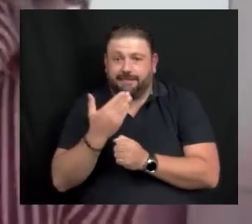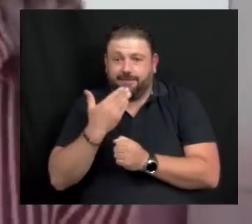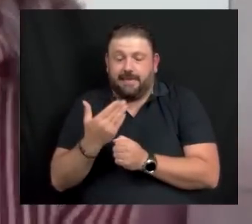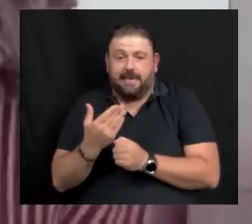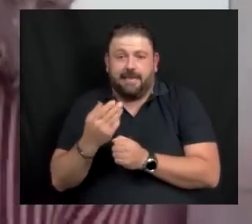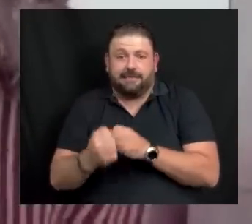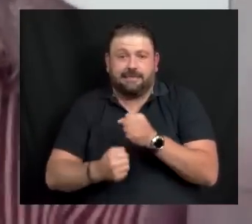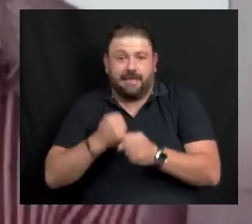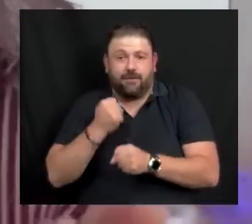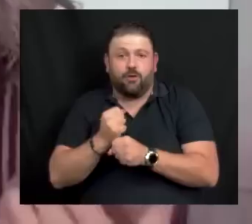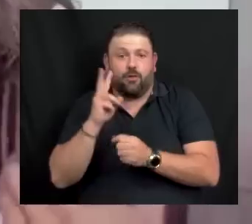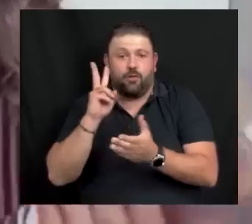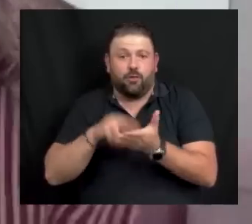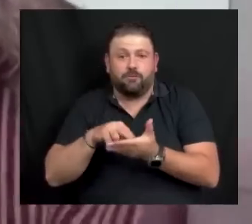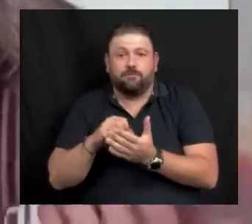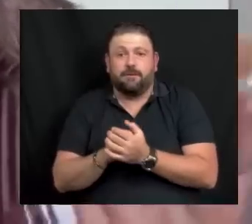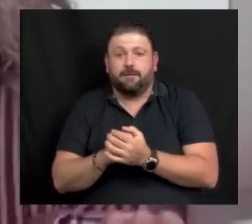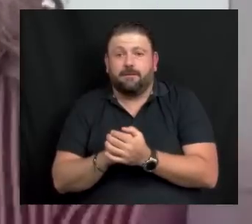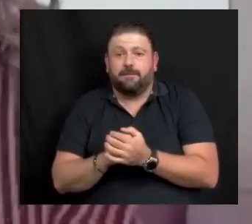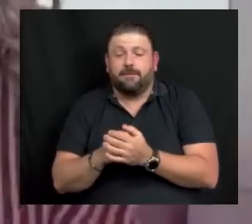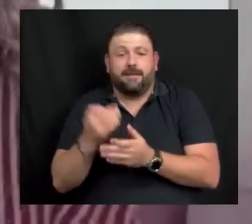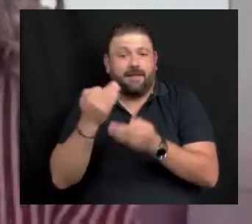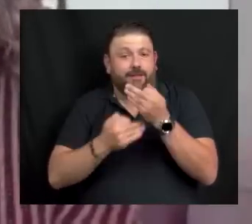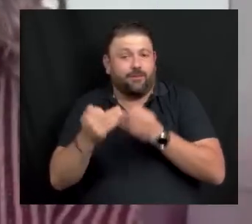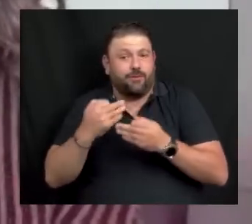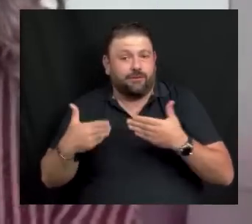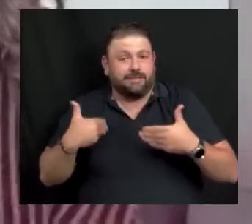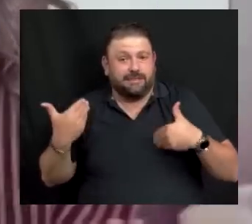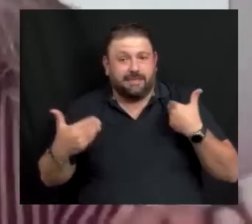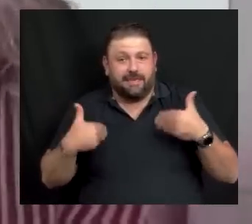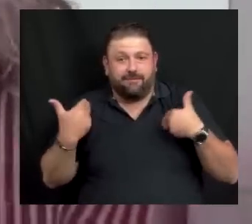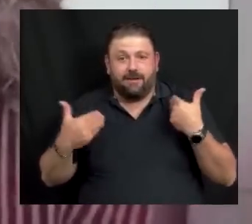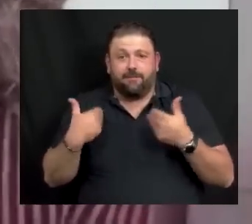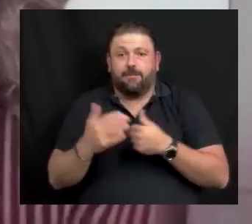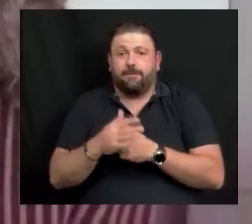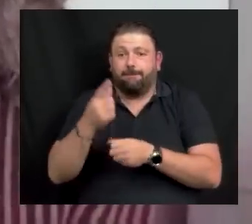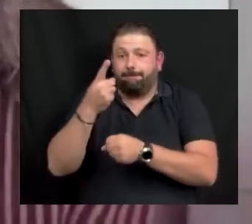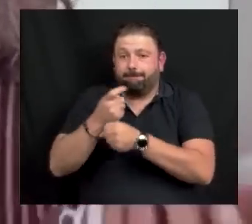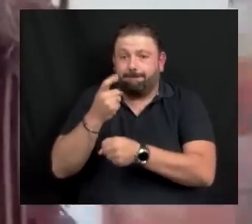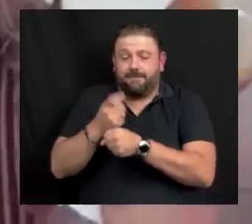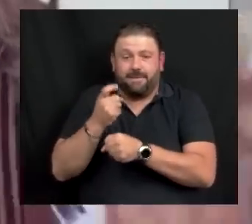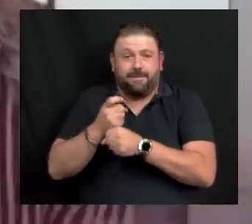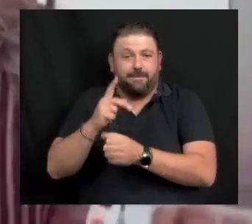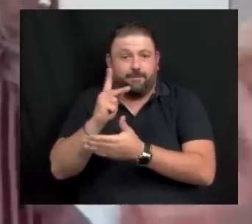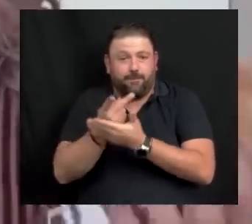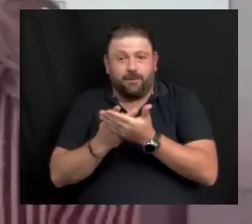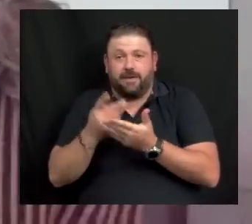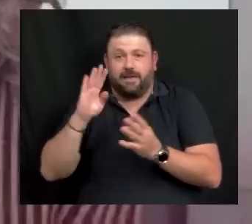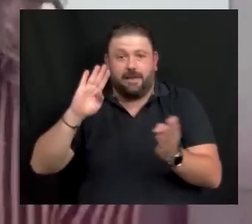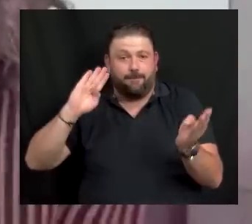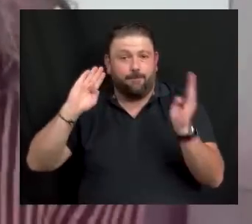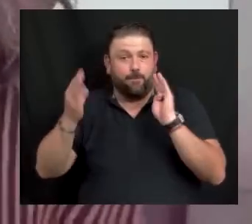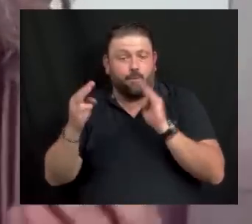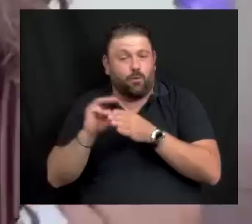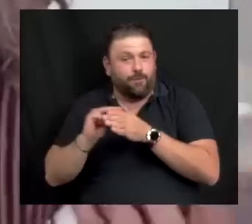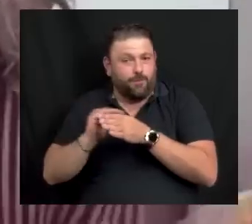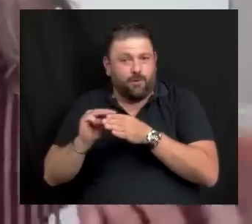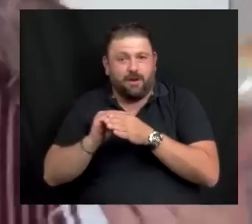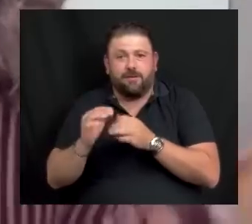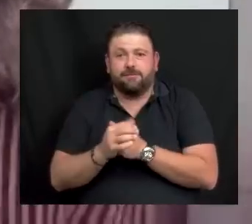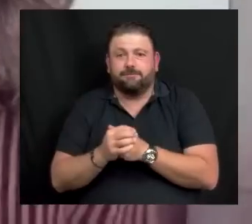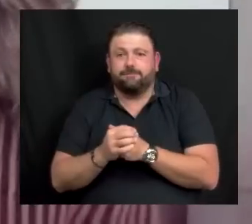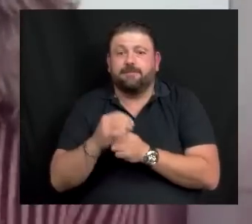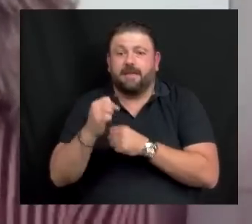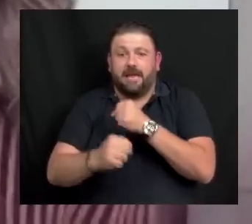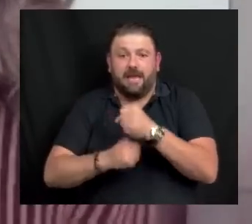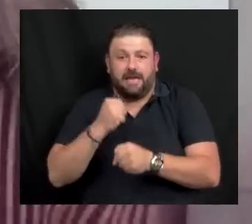2022. Este año, este día estamos celebrando nuestro primer programa de Mundo Morado, ¿sí? Del